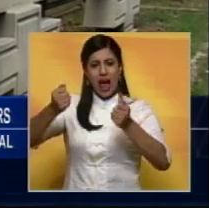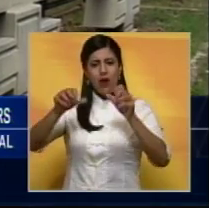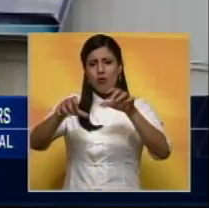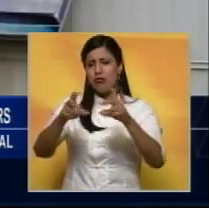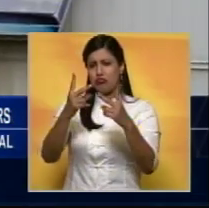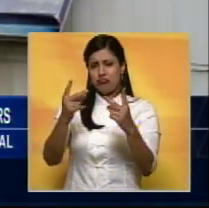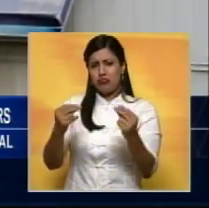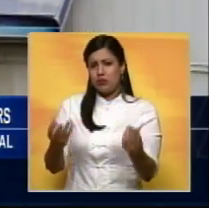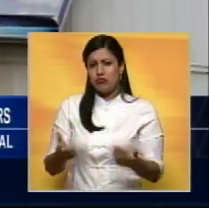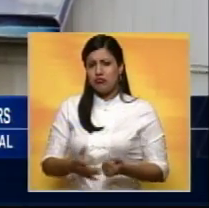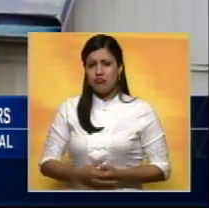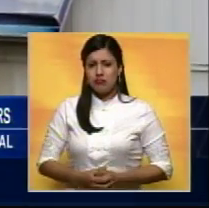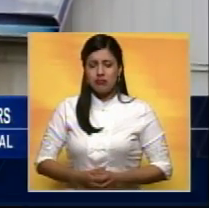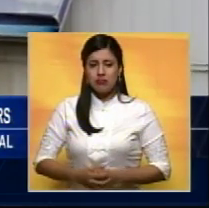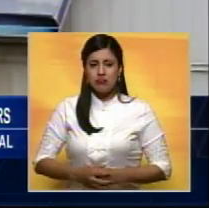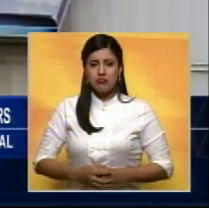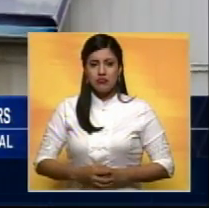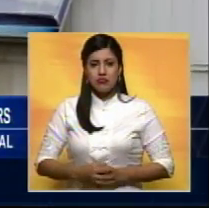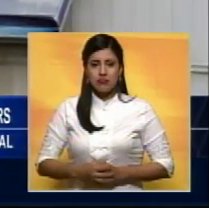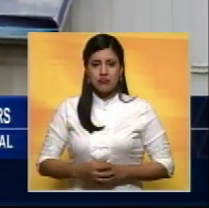empresa.